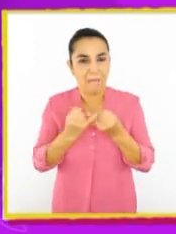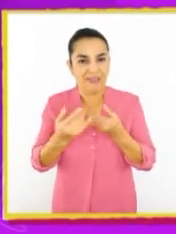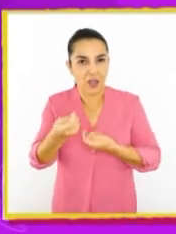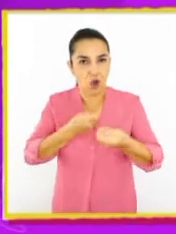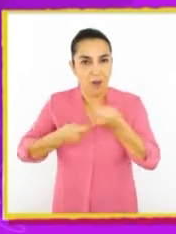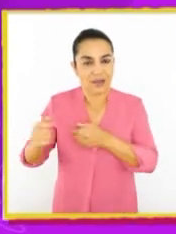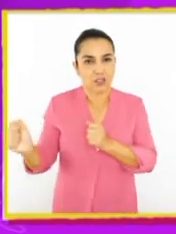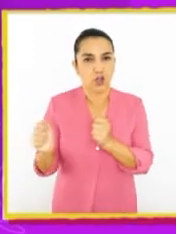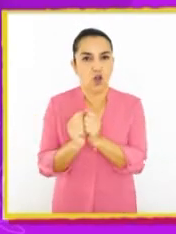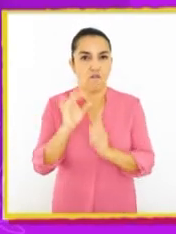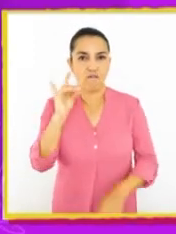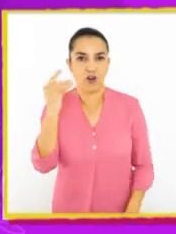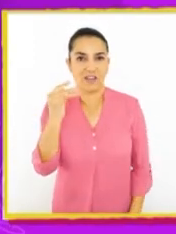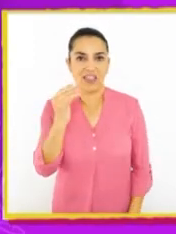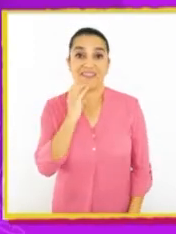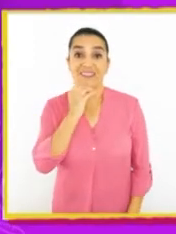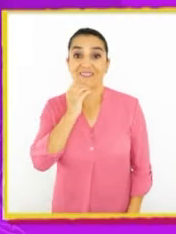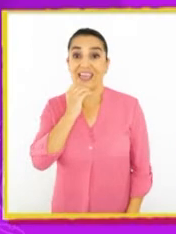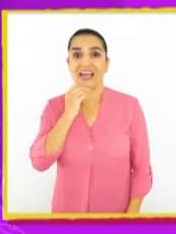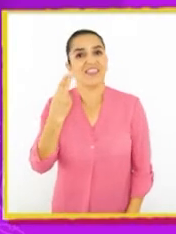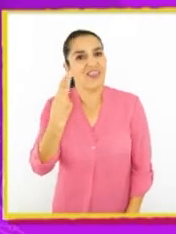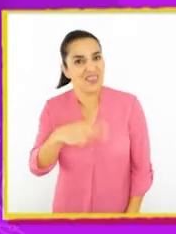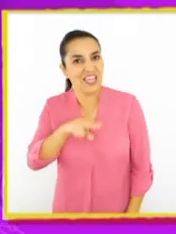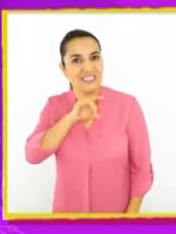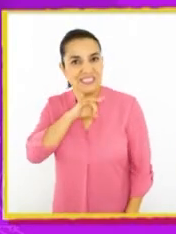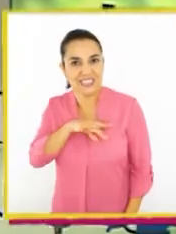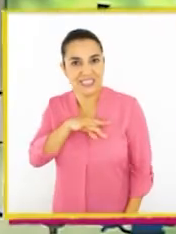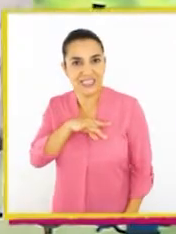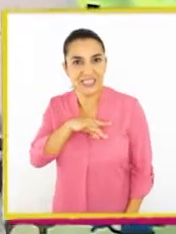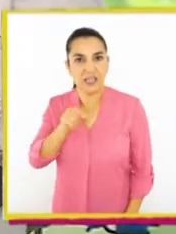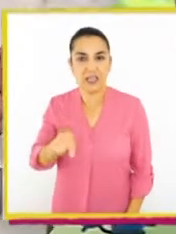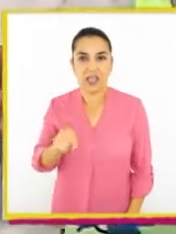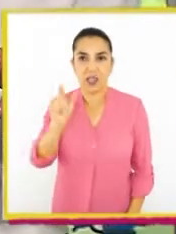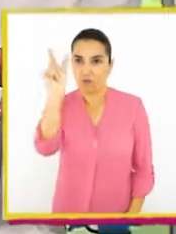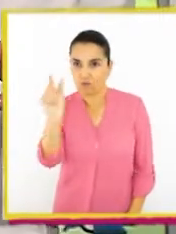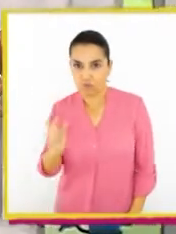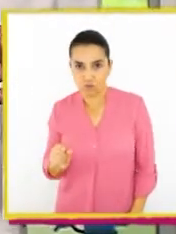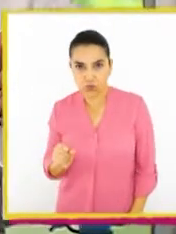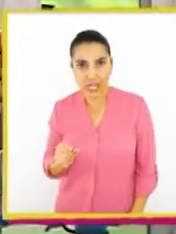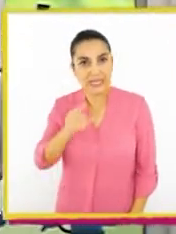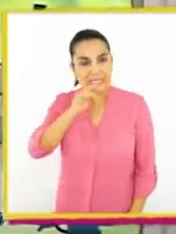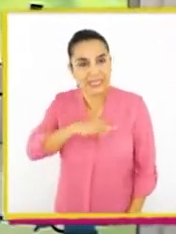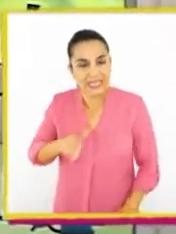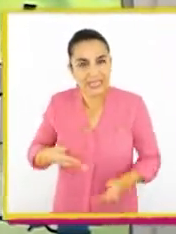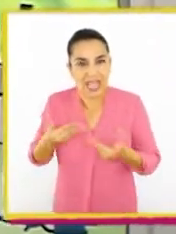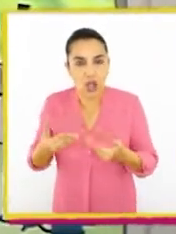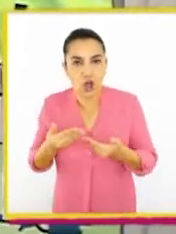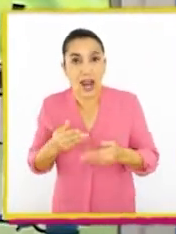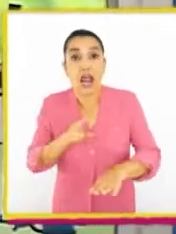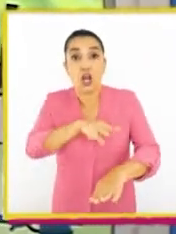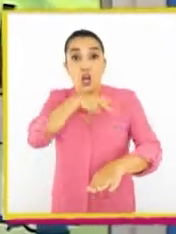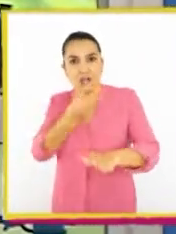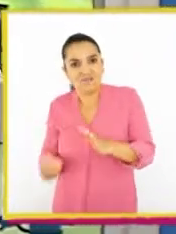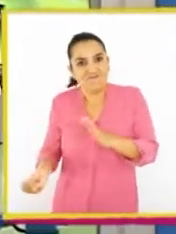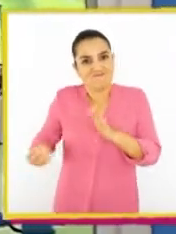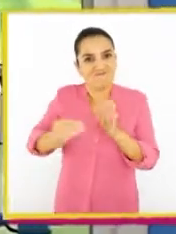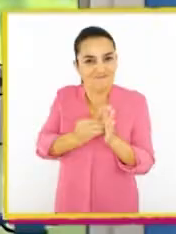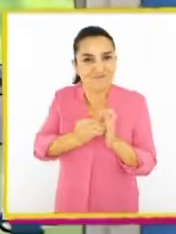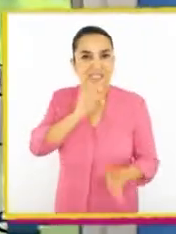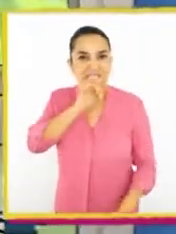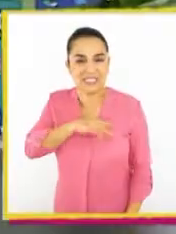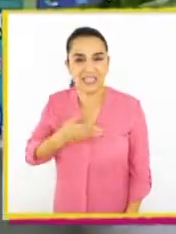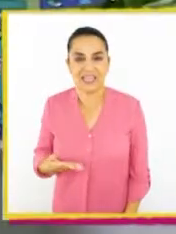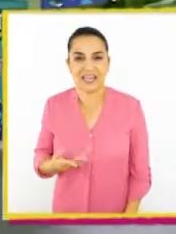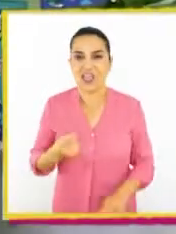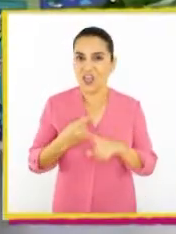Bolivia, Antofagasta pasa a ser territorio chileno. Por esto, en el mapa actual de Chile, la zona norte se integra al territorio